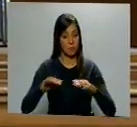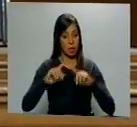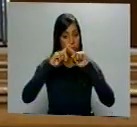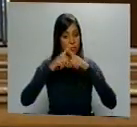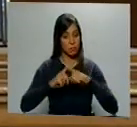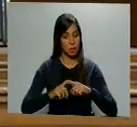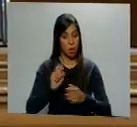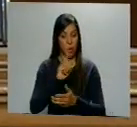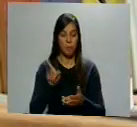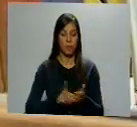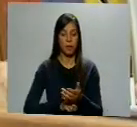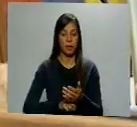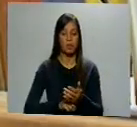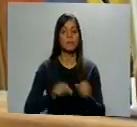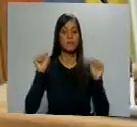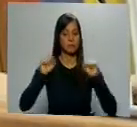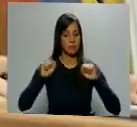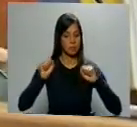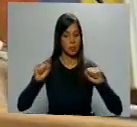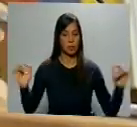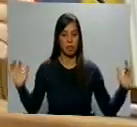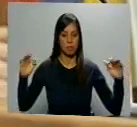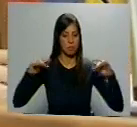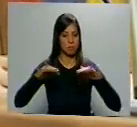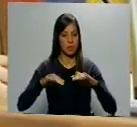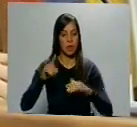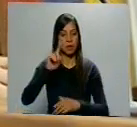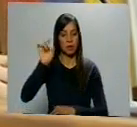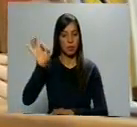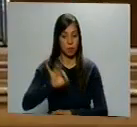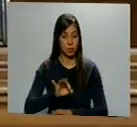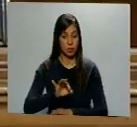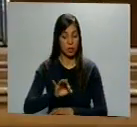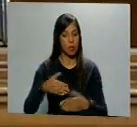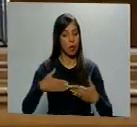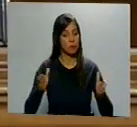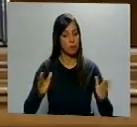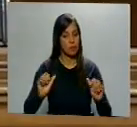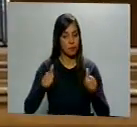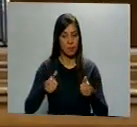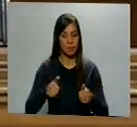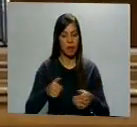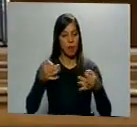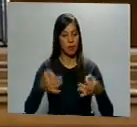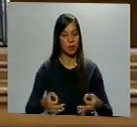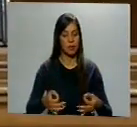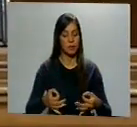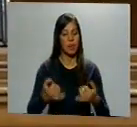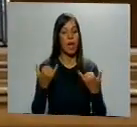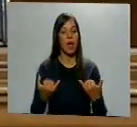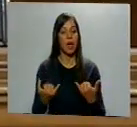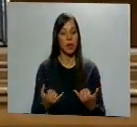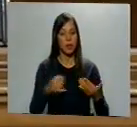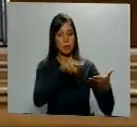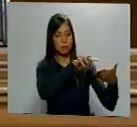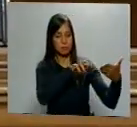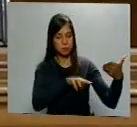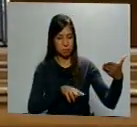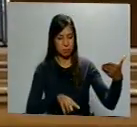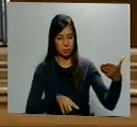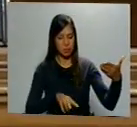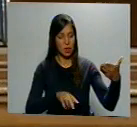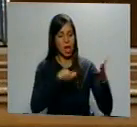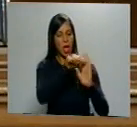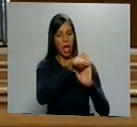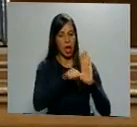sesión. Sí hay quórum, ciudadana presidenta. Se declara abierta la sesión. Sírvase, por favor, dar lectura al acta